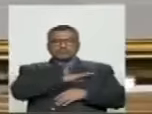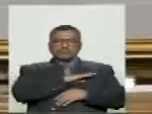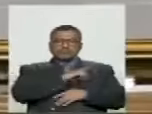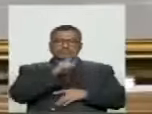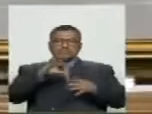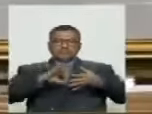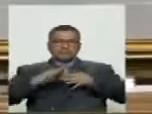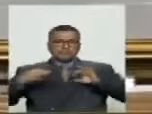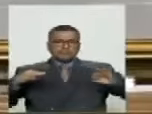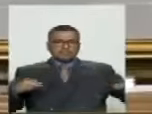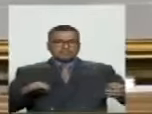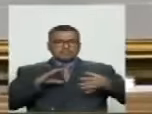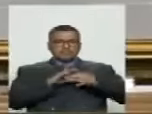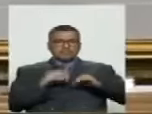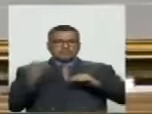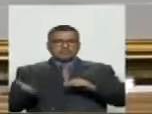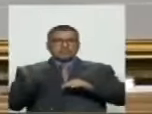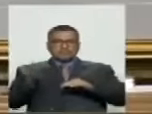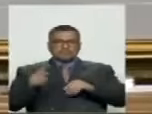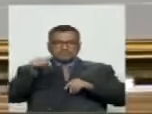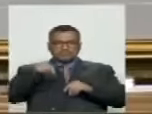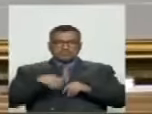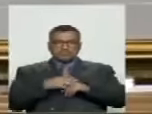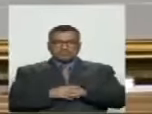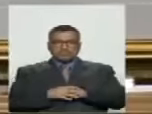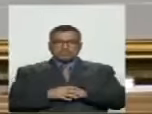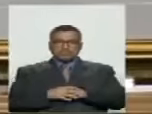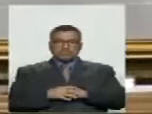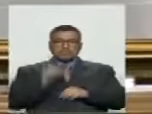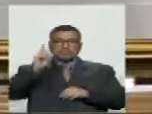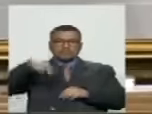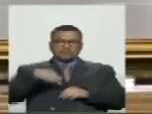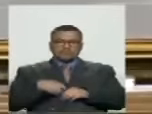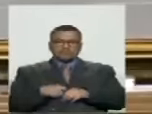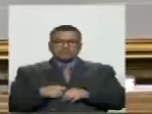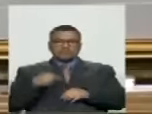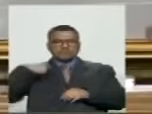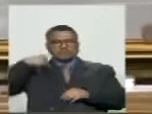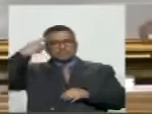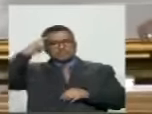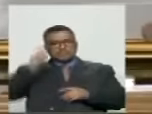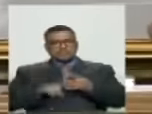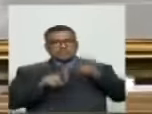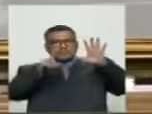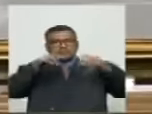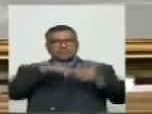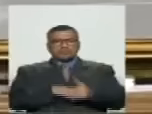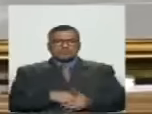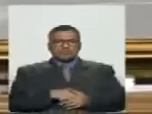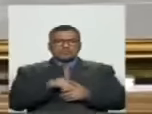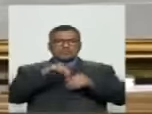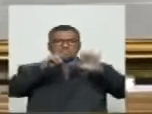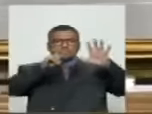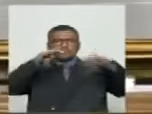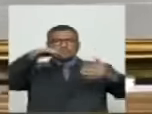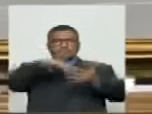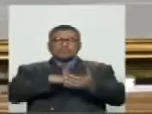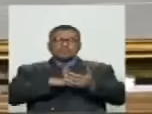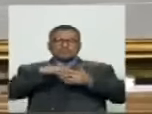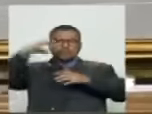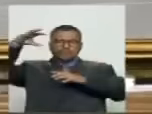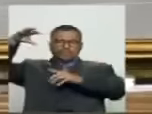una de las redes sociales más importantes. Pero además, creo que son más de 6.000, 7.000 satélites que